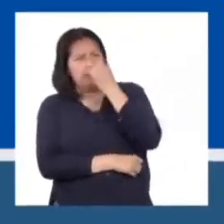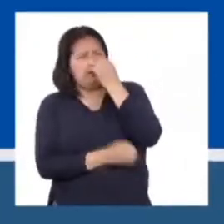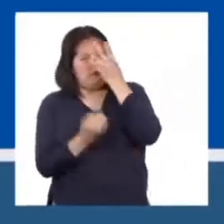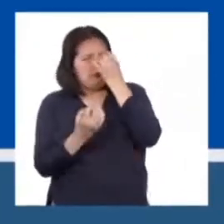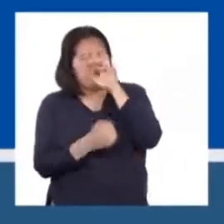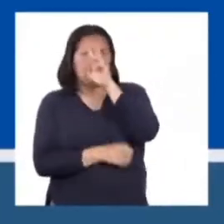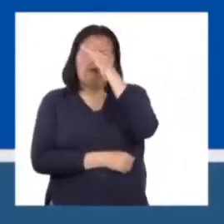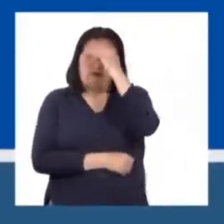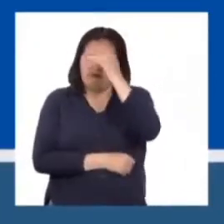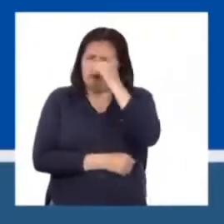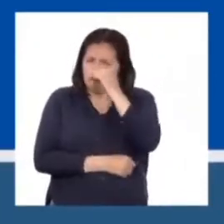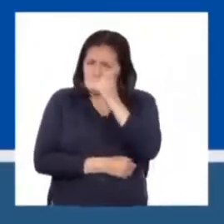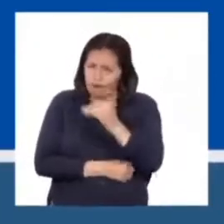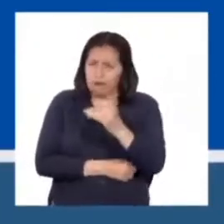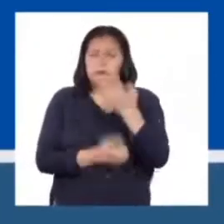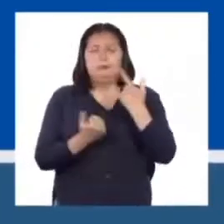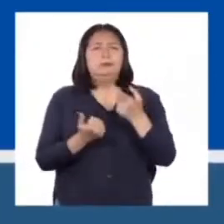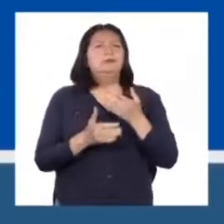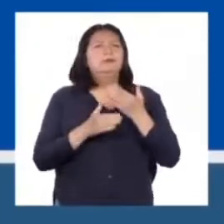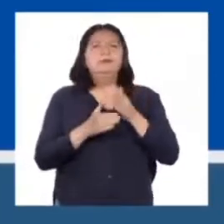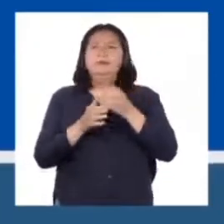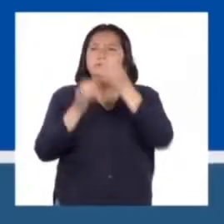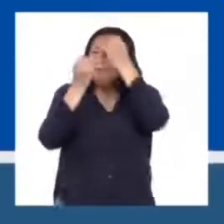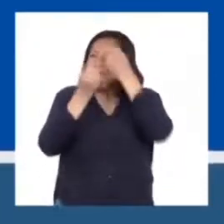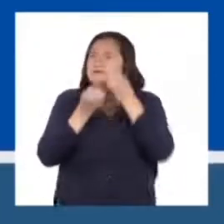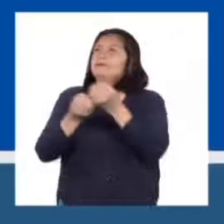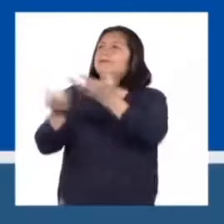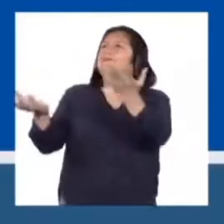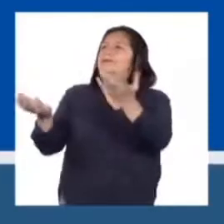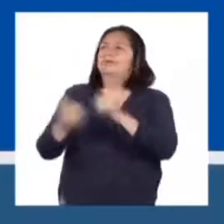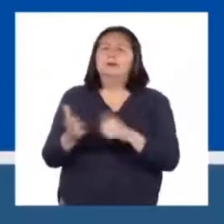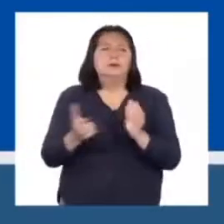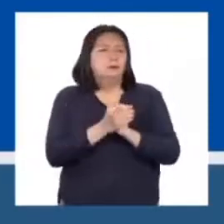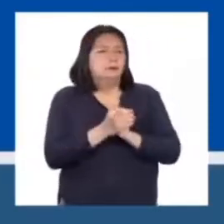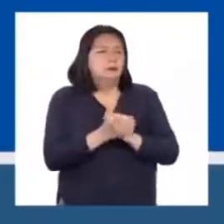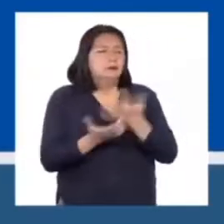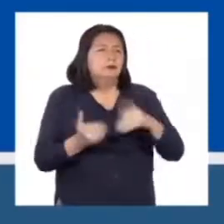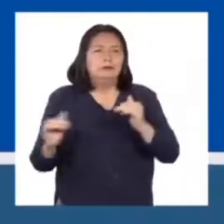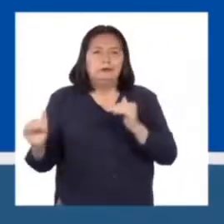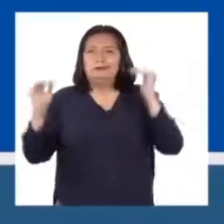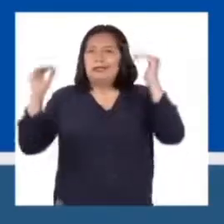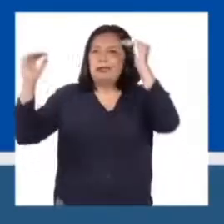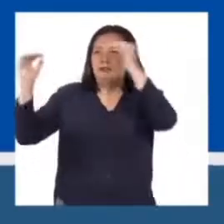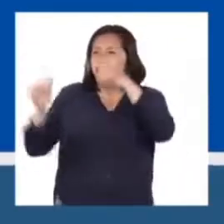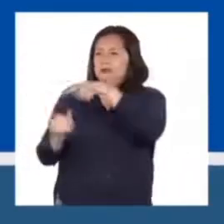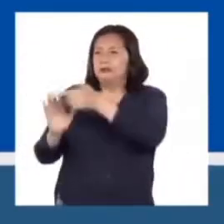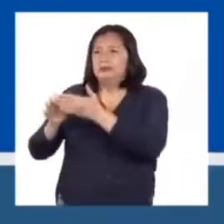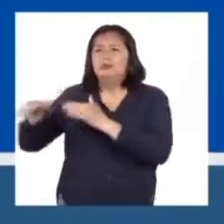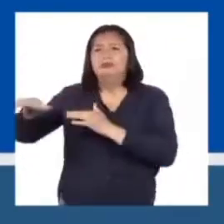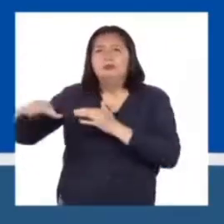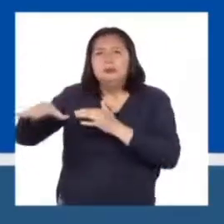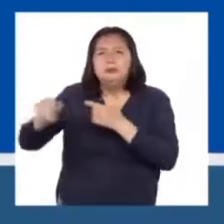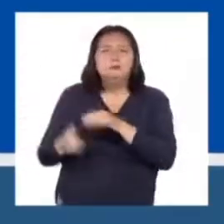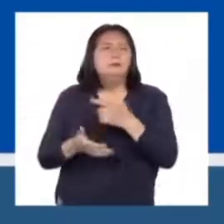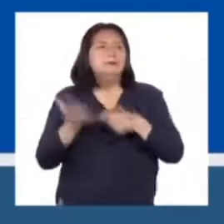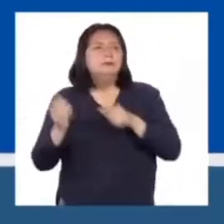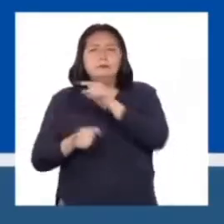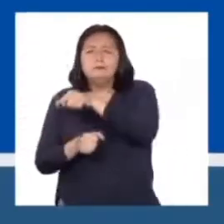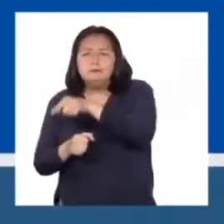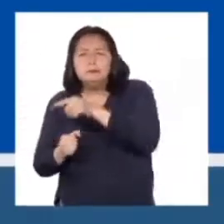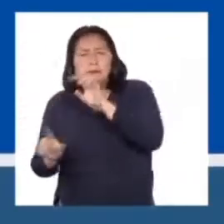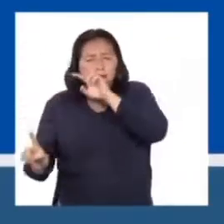información. Ahora deben compartir esta información con sus compañeros y adultos en la comunidad, logrando que